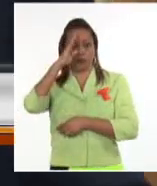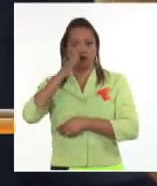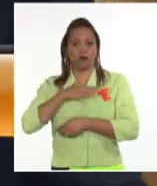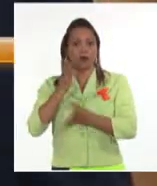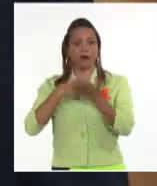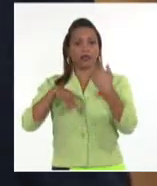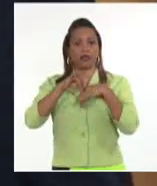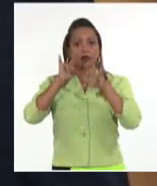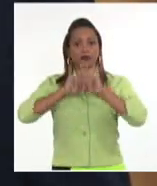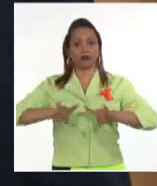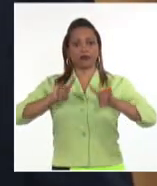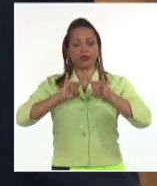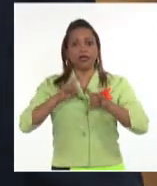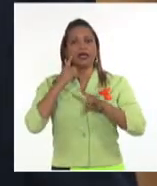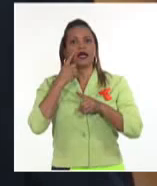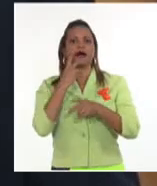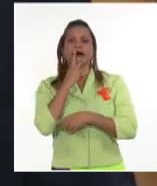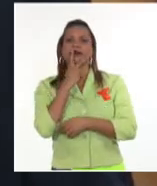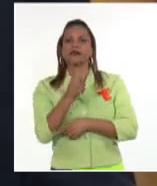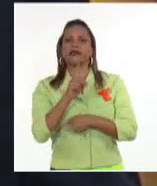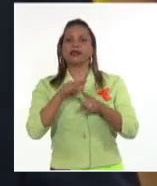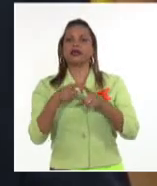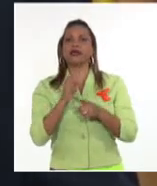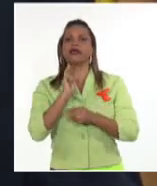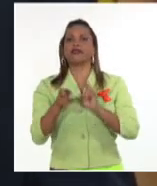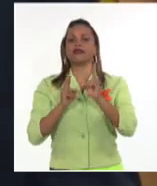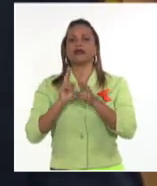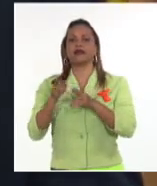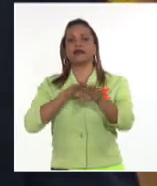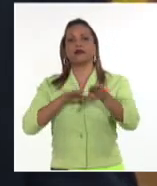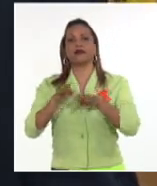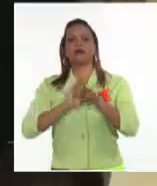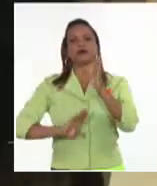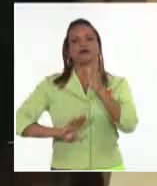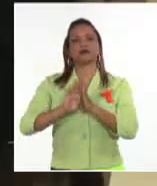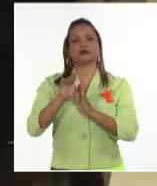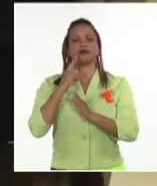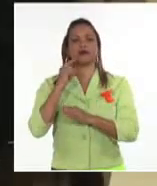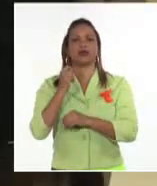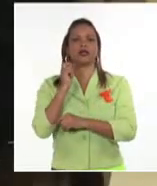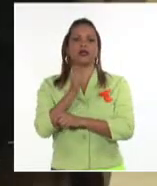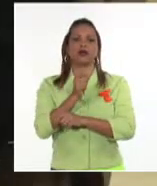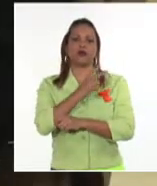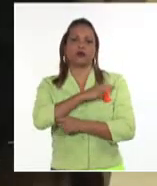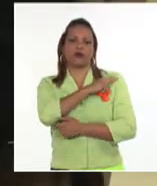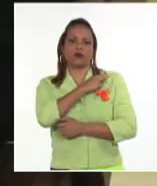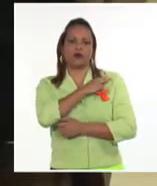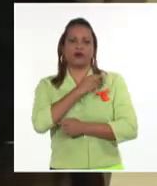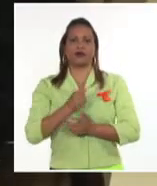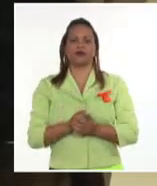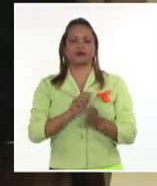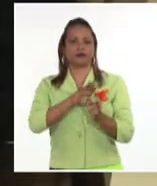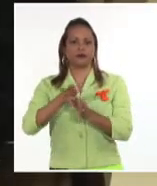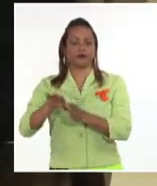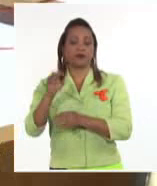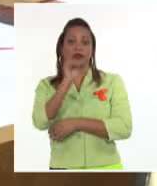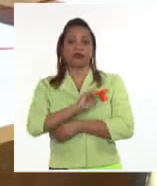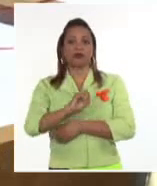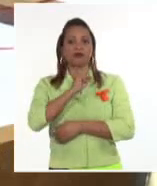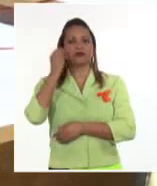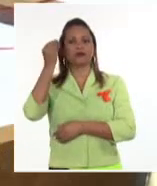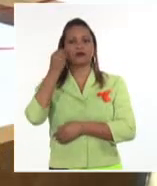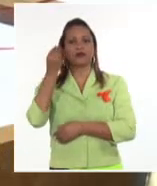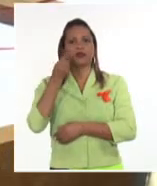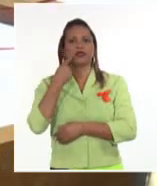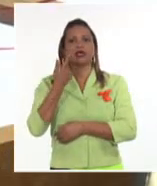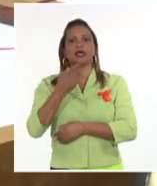Superior tiene el cargo estatal de dirigir la preparación y superación de los cuadros del Estado y del Gobierno. Los organizadores consideran que el saldo para Cuba